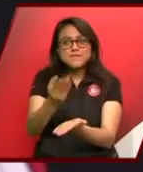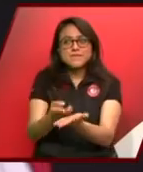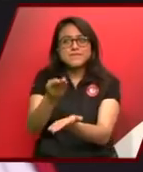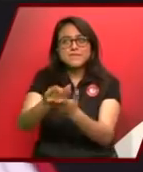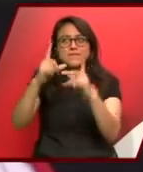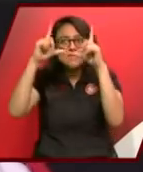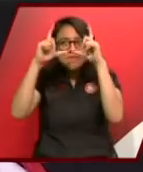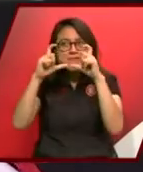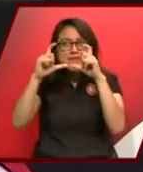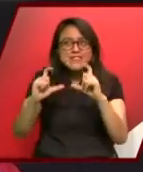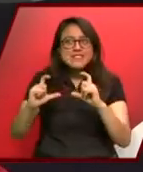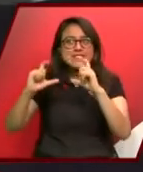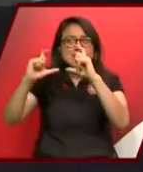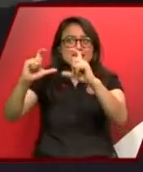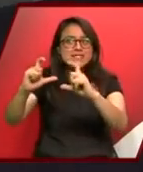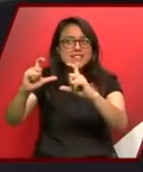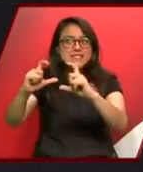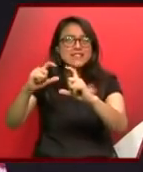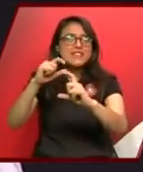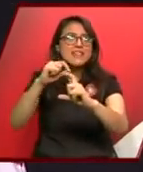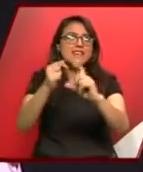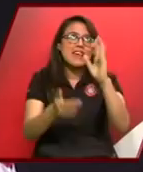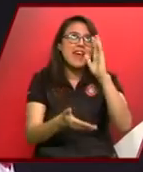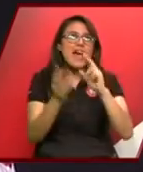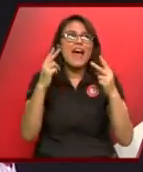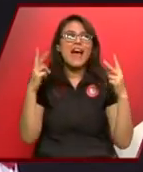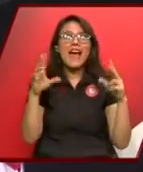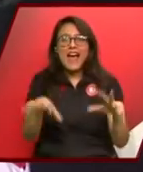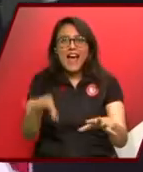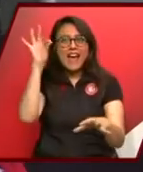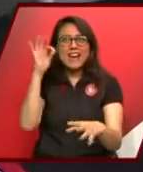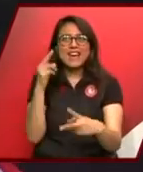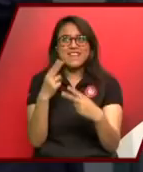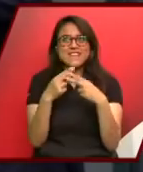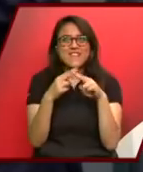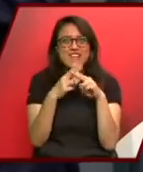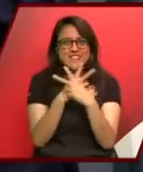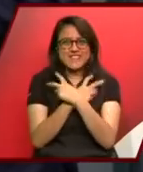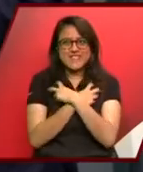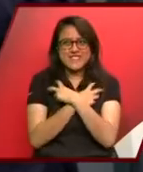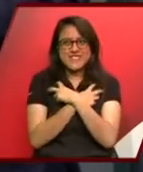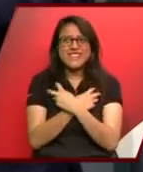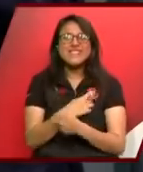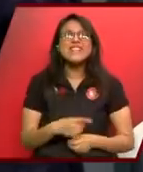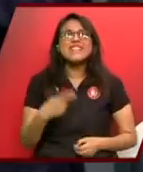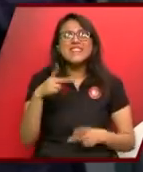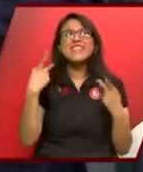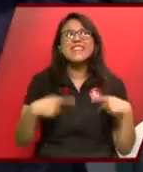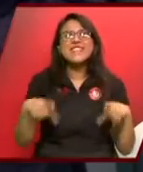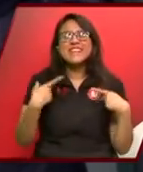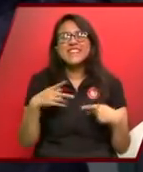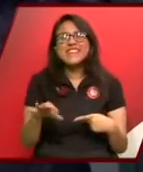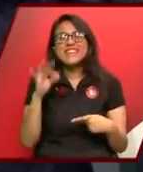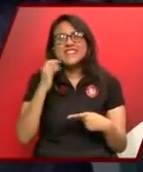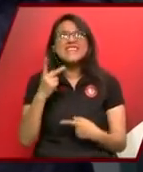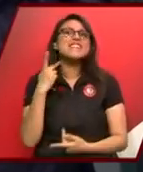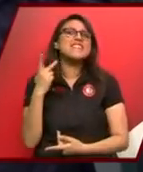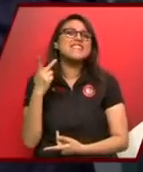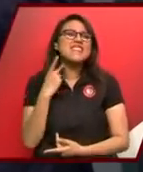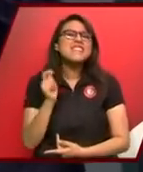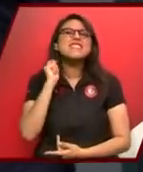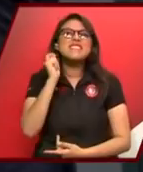urbano. Descripción gráfica de ya agarró hueso. Esto, pero para la gente que nos ve, a lo